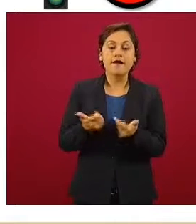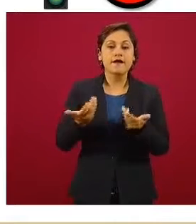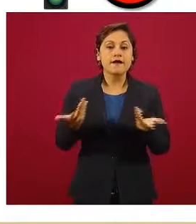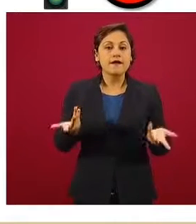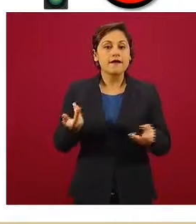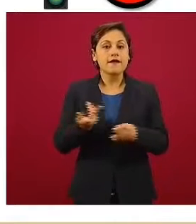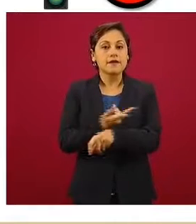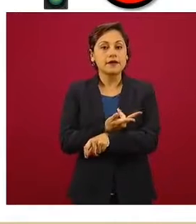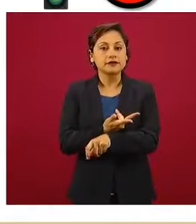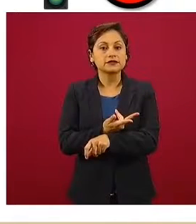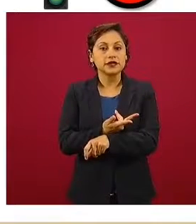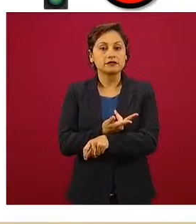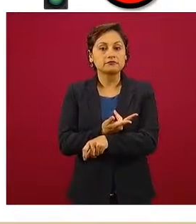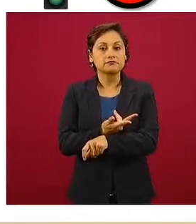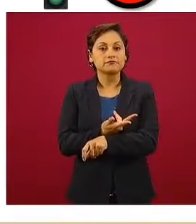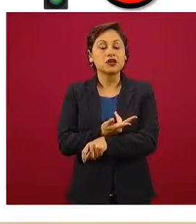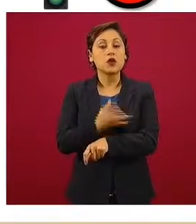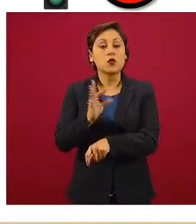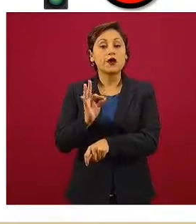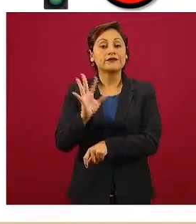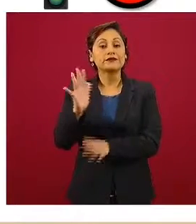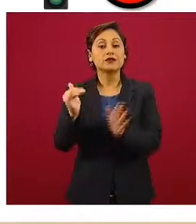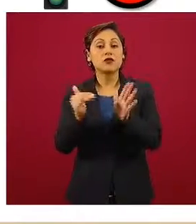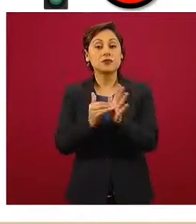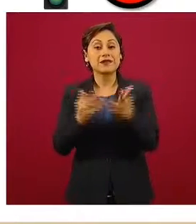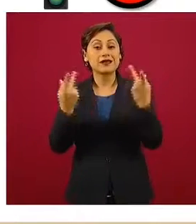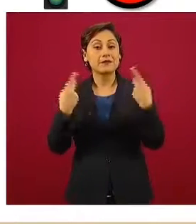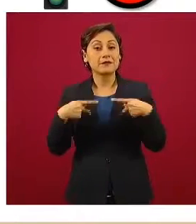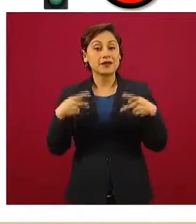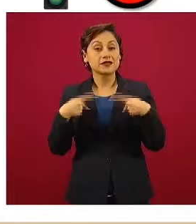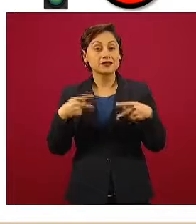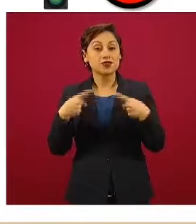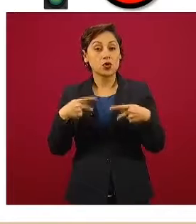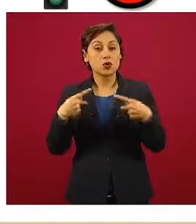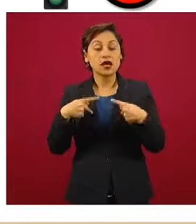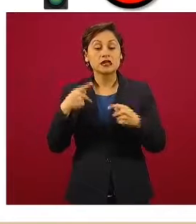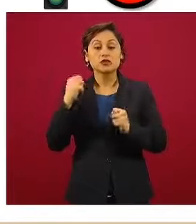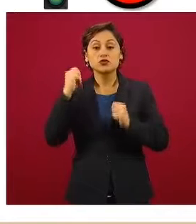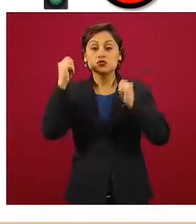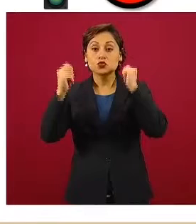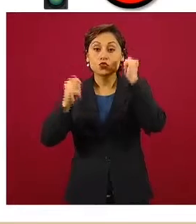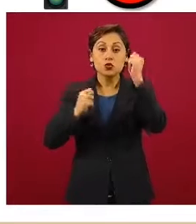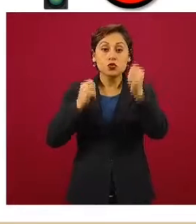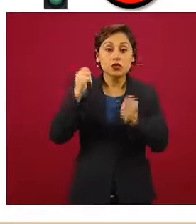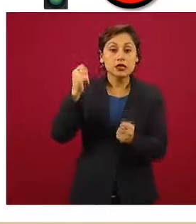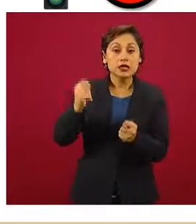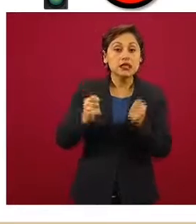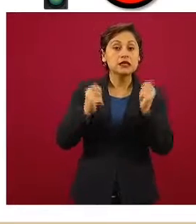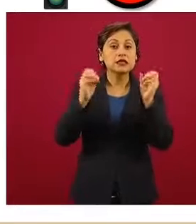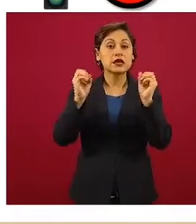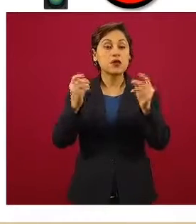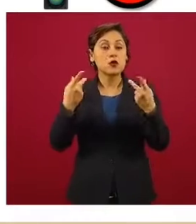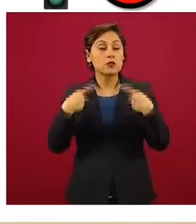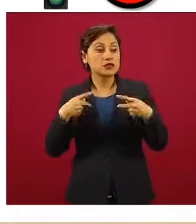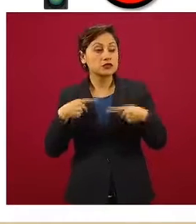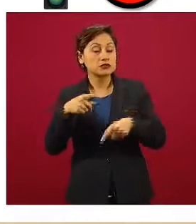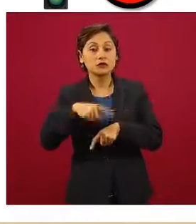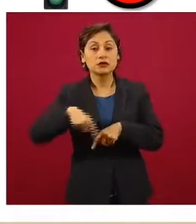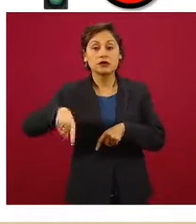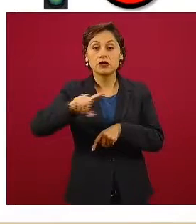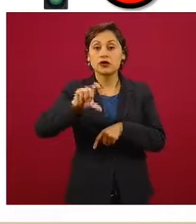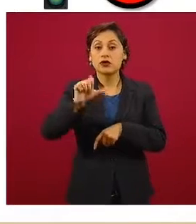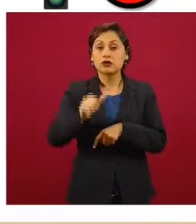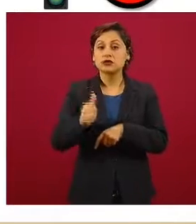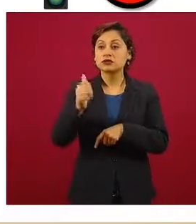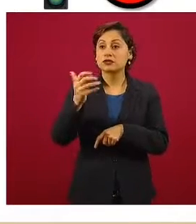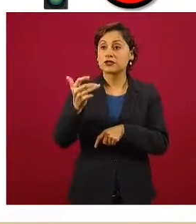más de 45,000 personas, mayormente turistas extranjeros, 35,000, y otros 10,000 que se